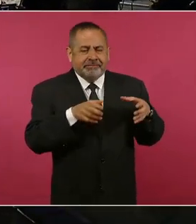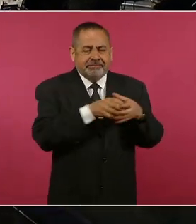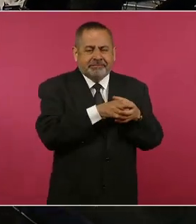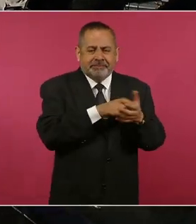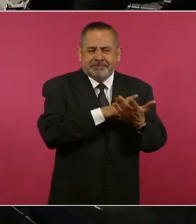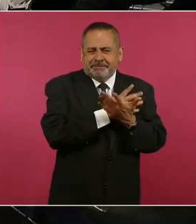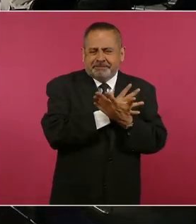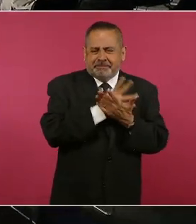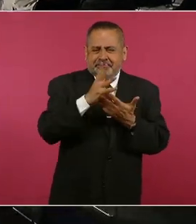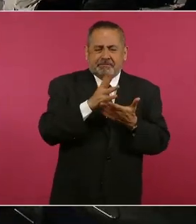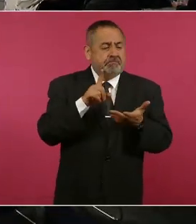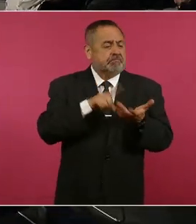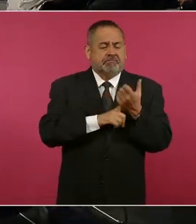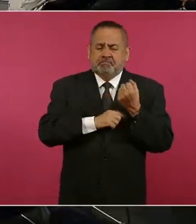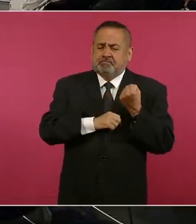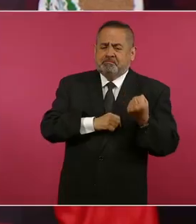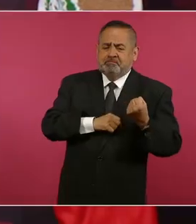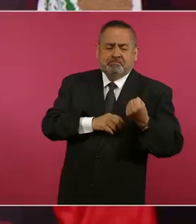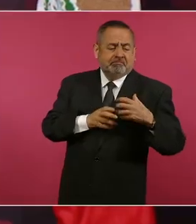ultras